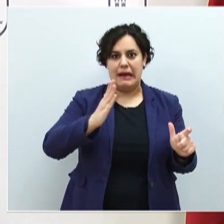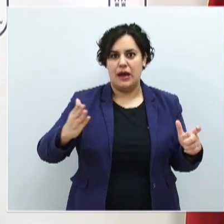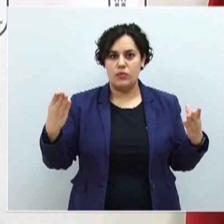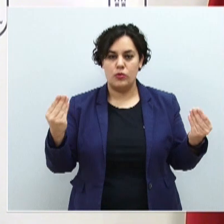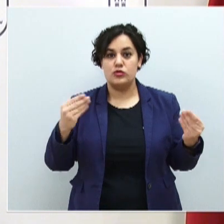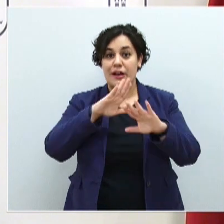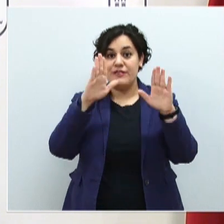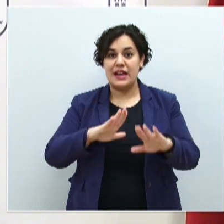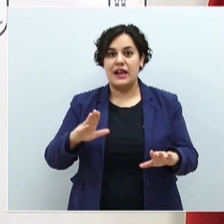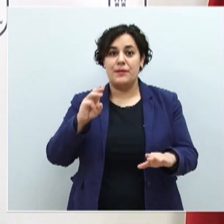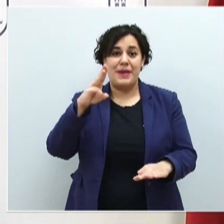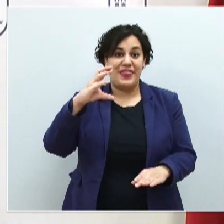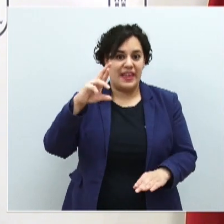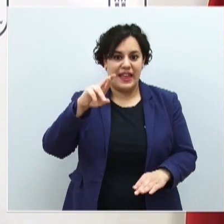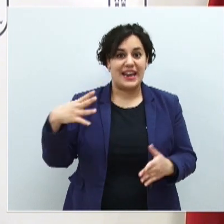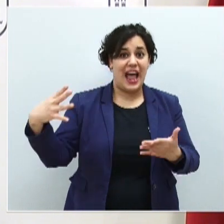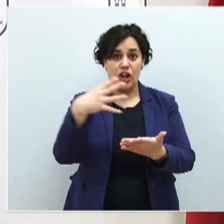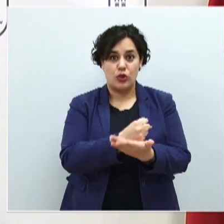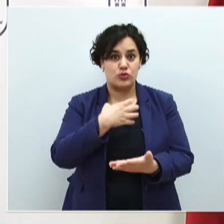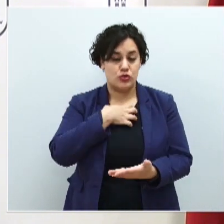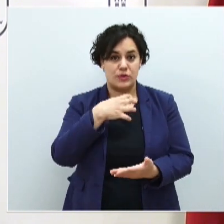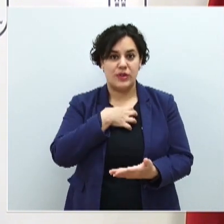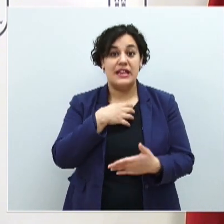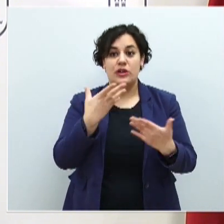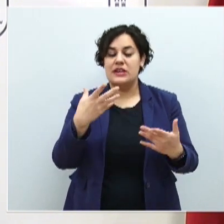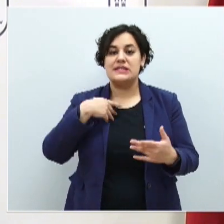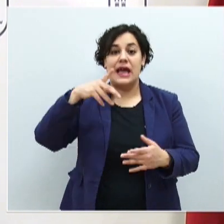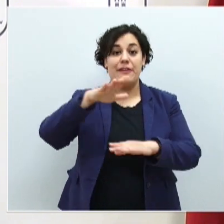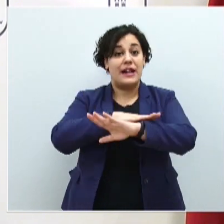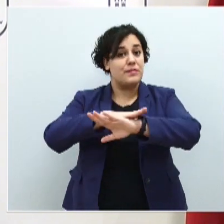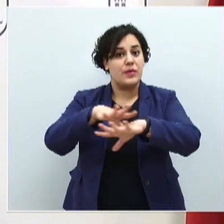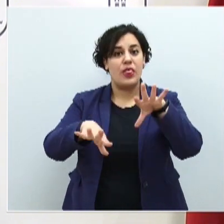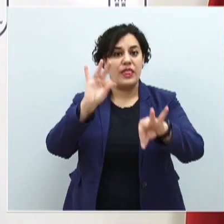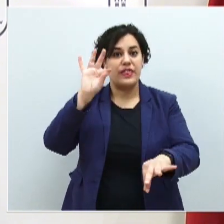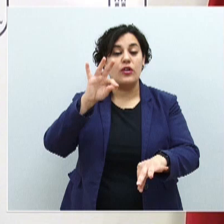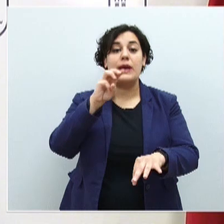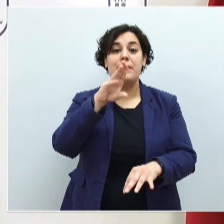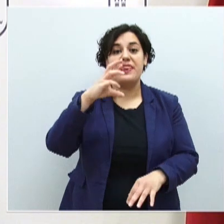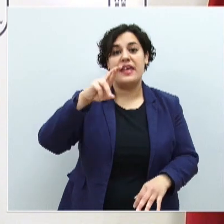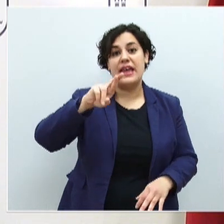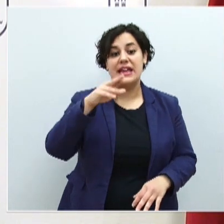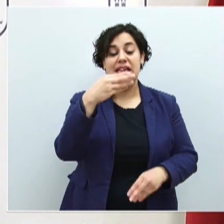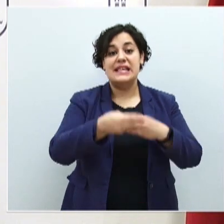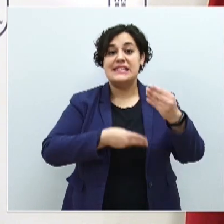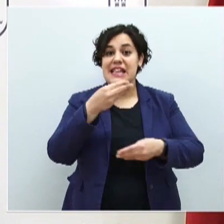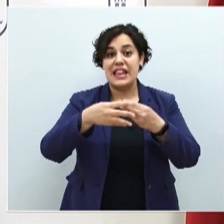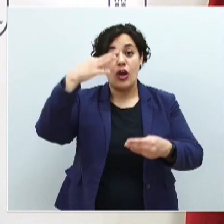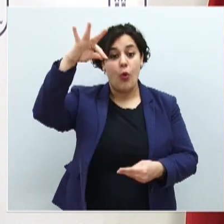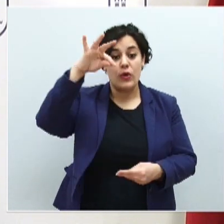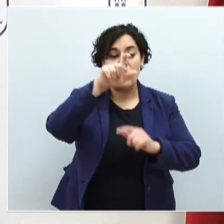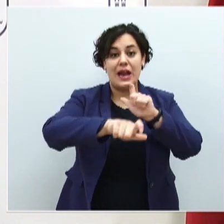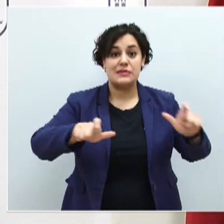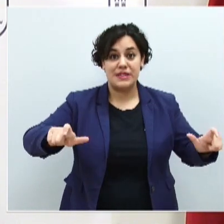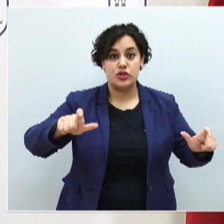Ministerio estableció que nada más que se hacían PCRs a las personas de alto riesgo o que estaban en hospitales o que estaban en profesiones en principio que había